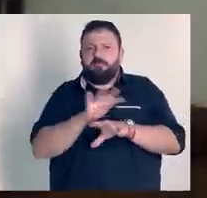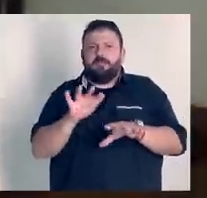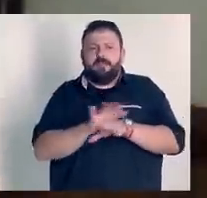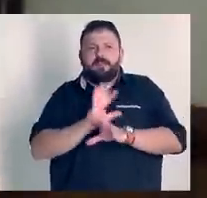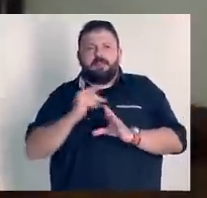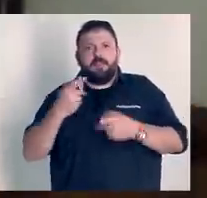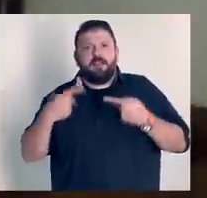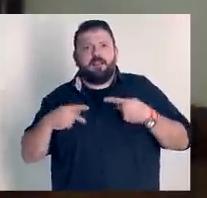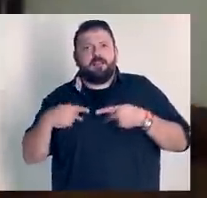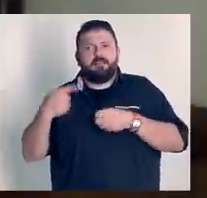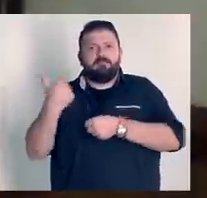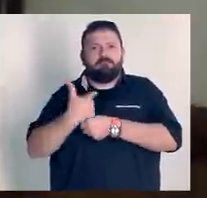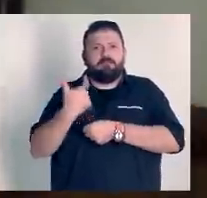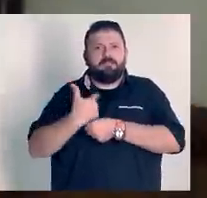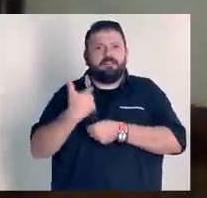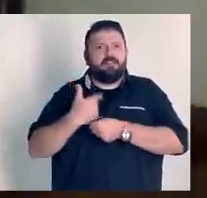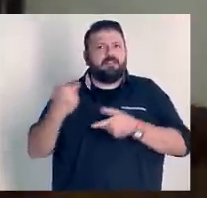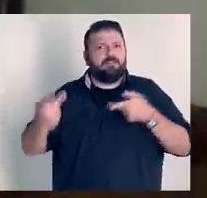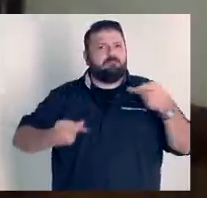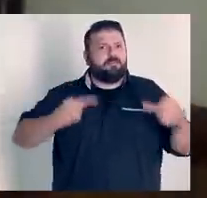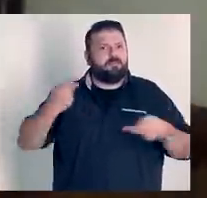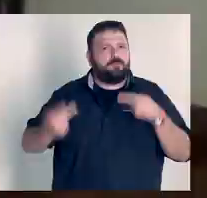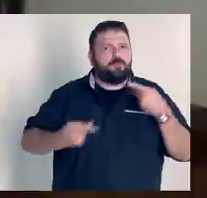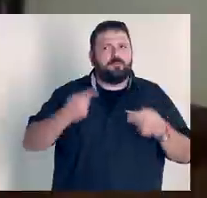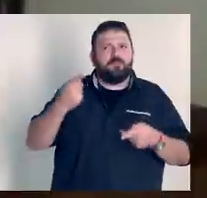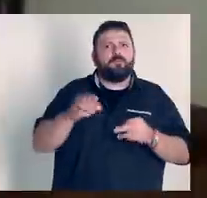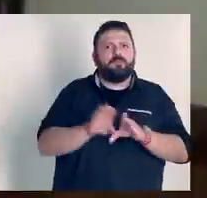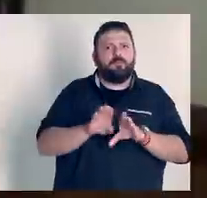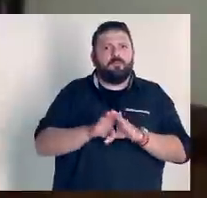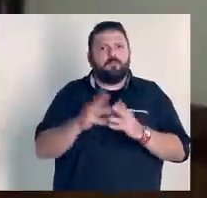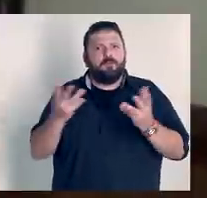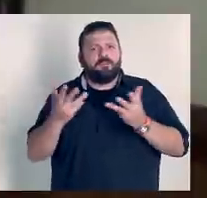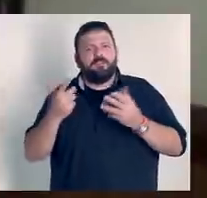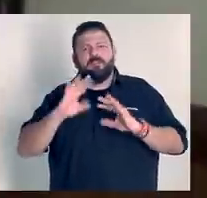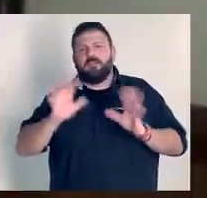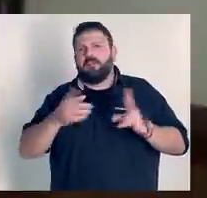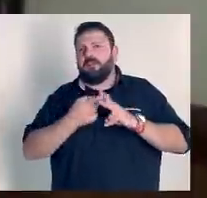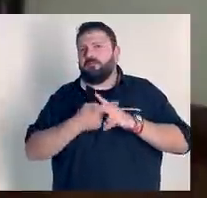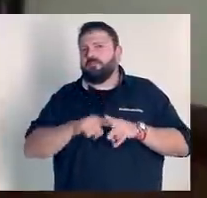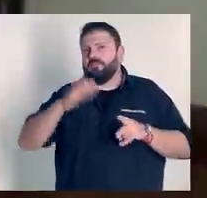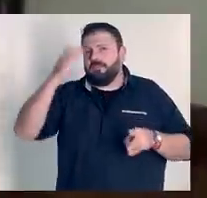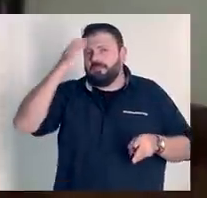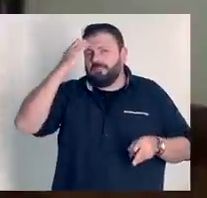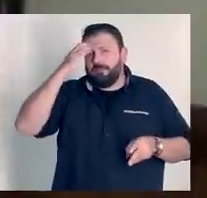notar, pues me va a empezar a preguntar, y además yo voy a conocer lo que estoy empezando a